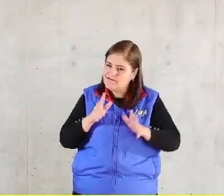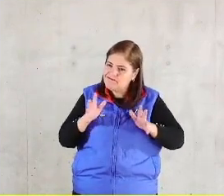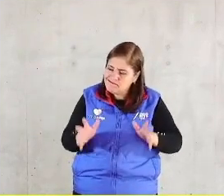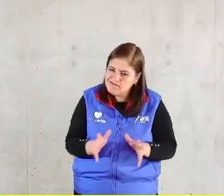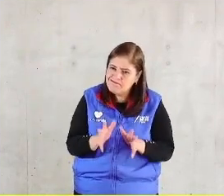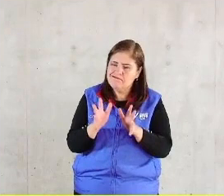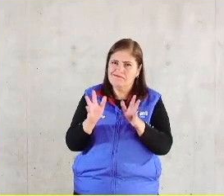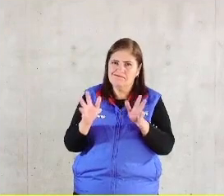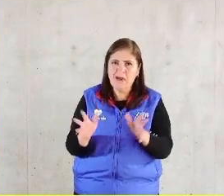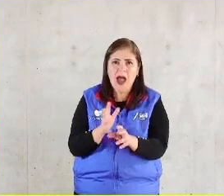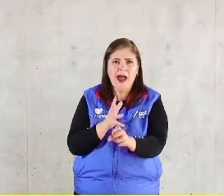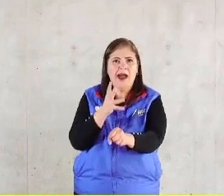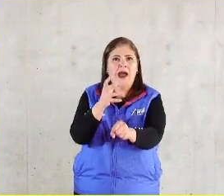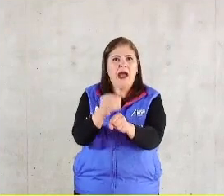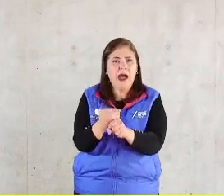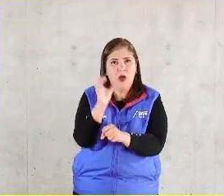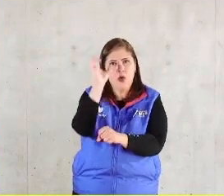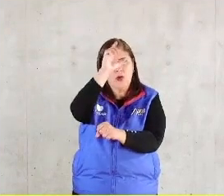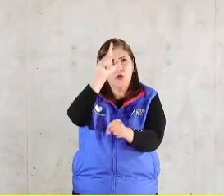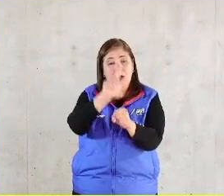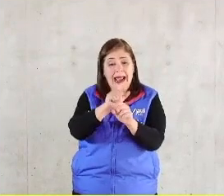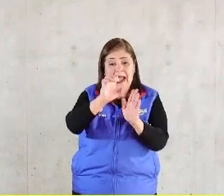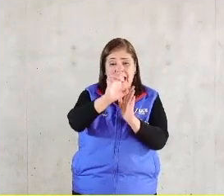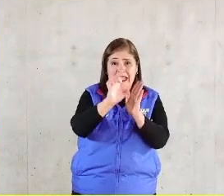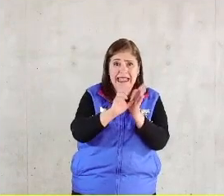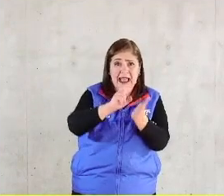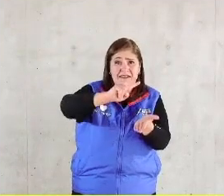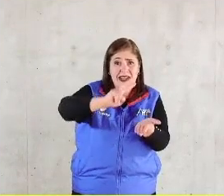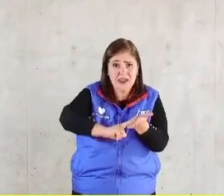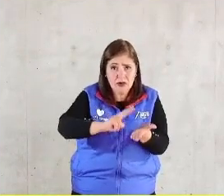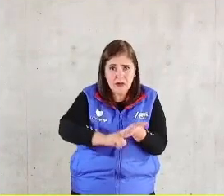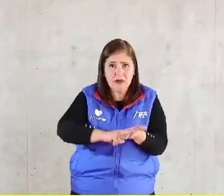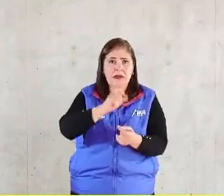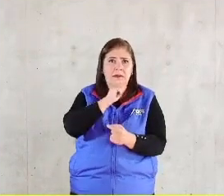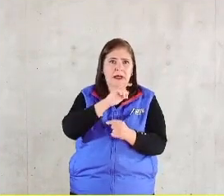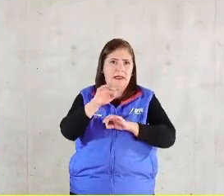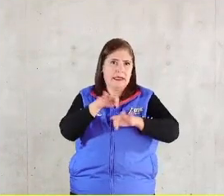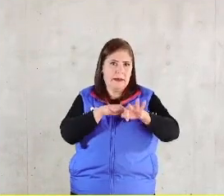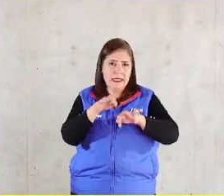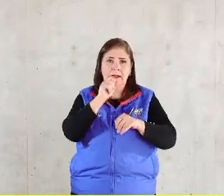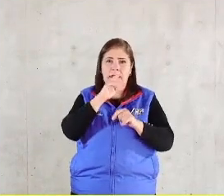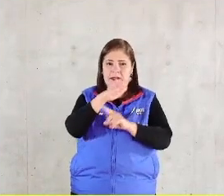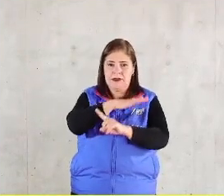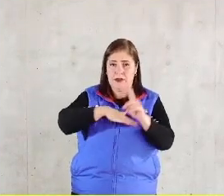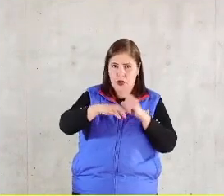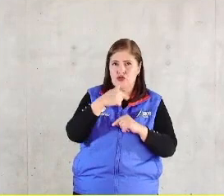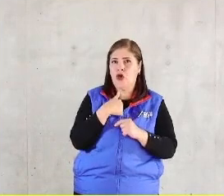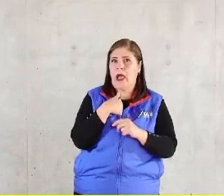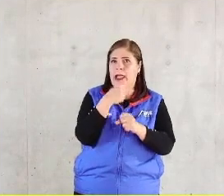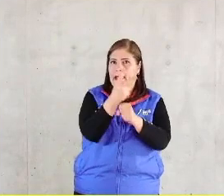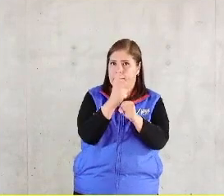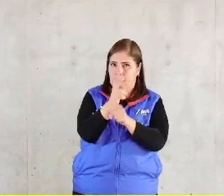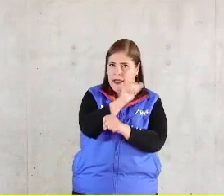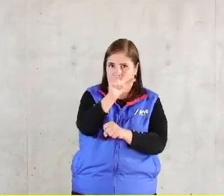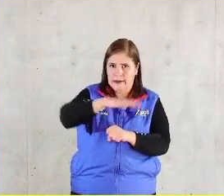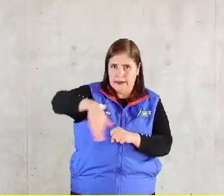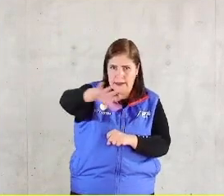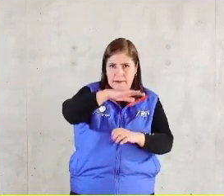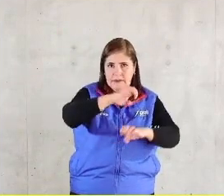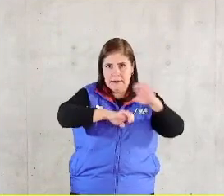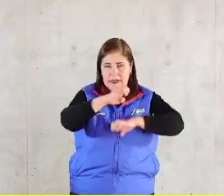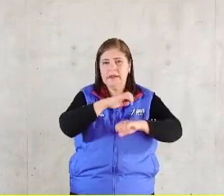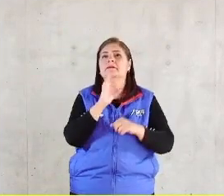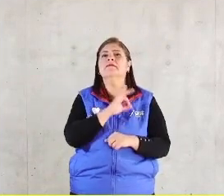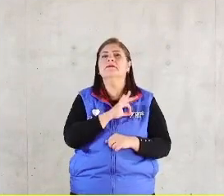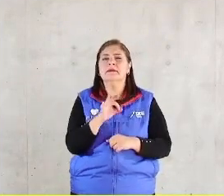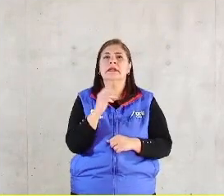esa cultura ética en nuestros empleados y en la sociedad. Hago una invitación a las empresas para trabajar en todo lo que tiene